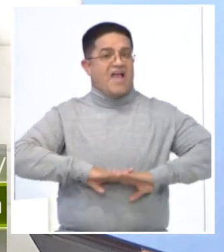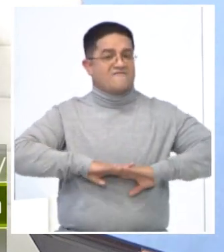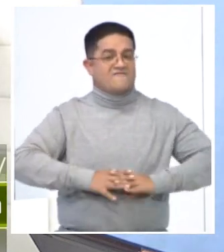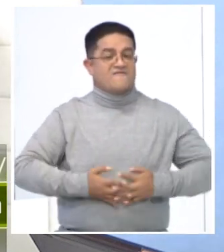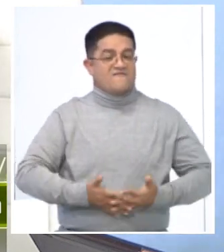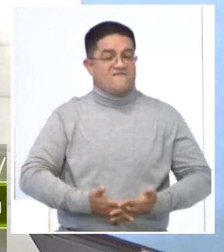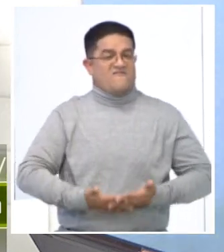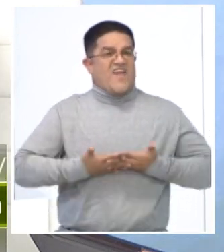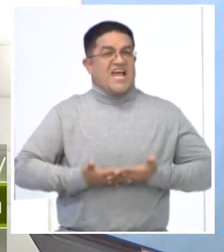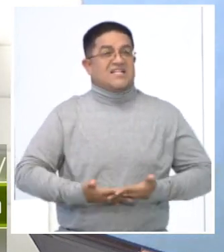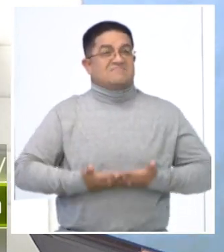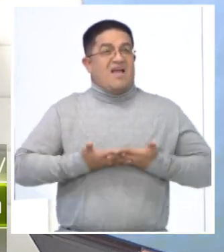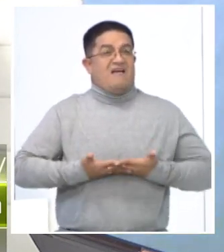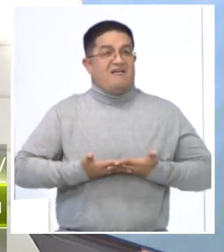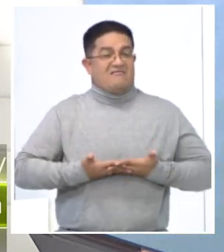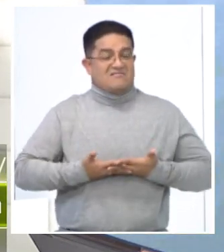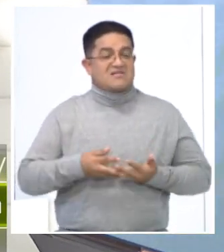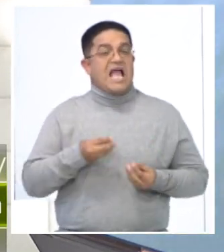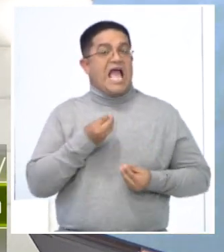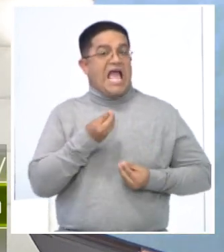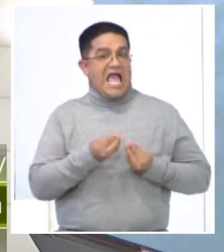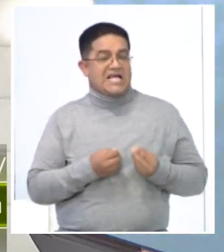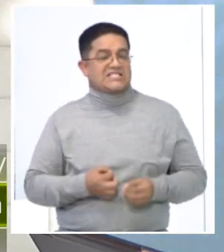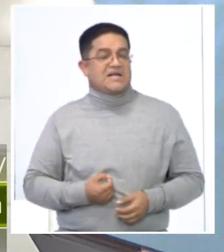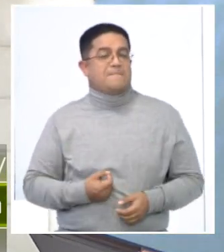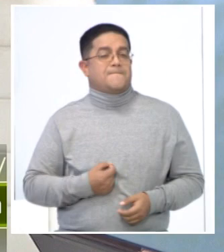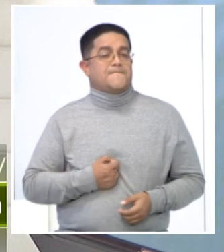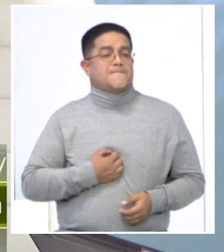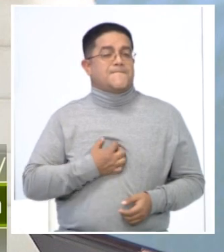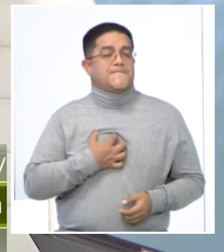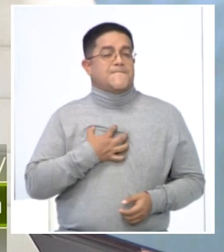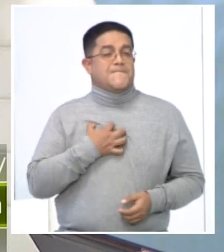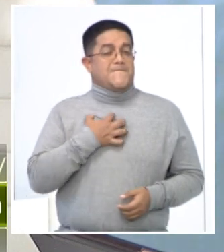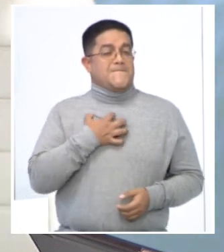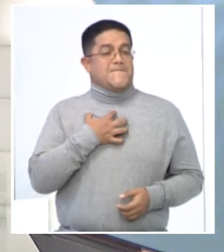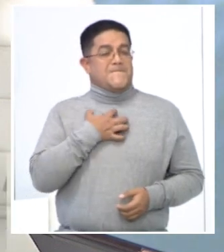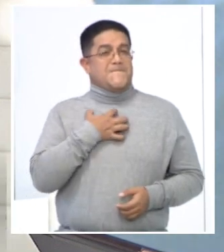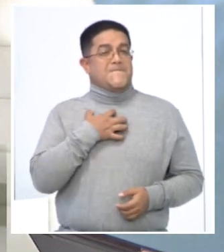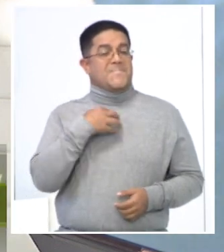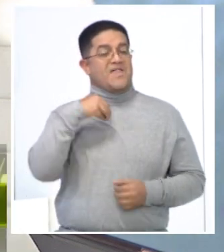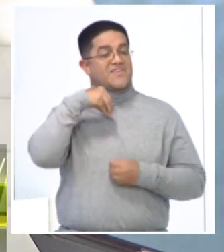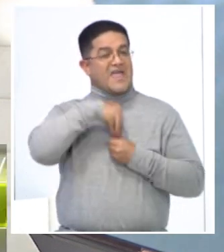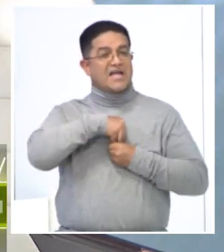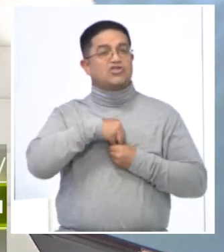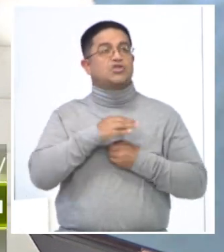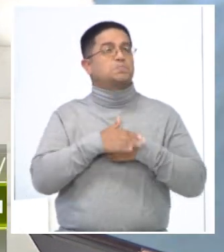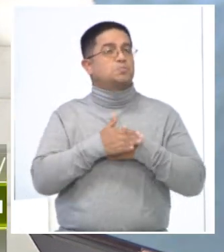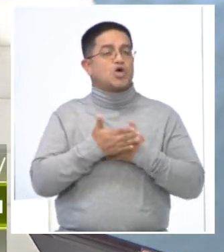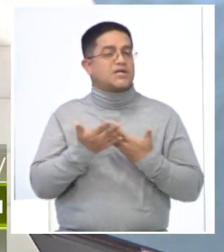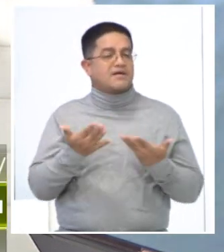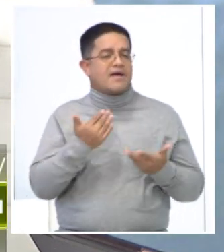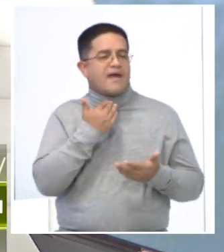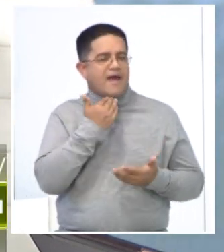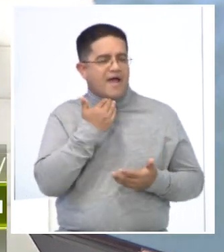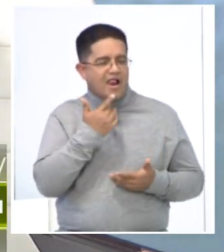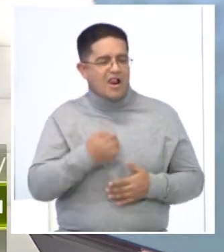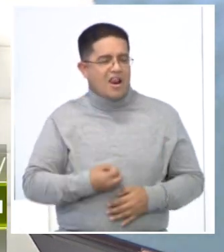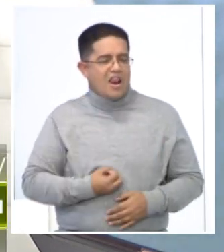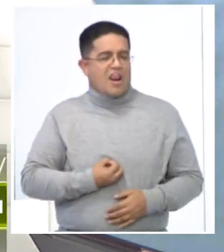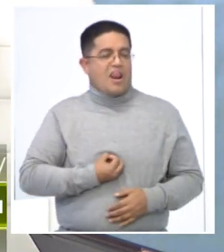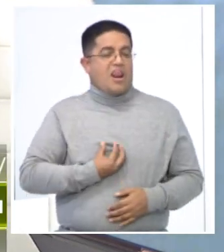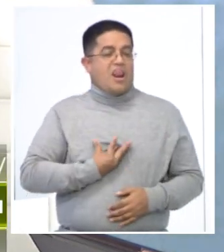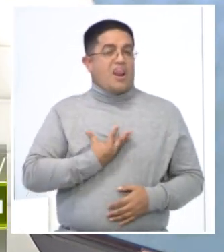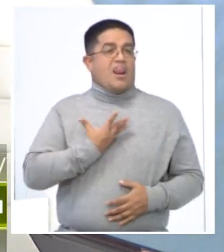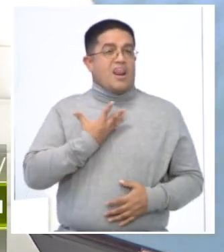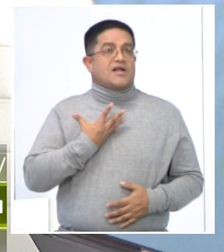puede hacer que tengas un poco de reflujo y haya ardor retro external porque haya reflujo gastroesofágico y